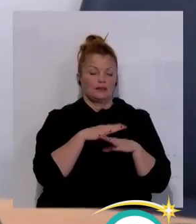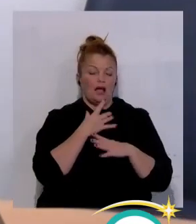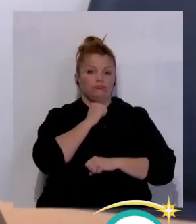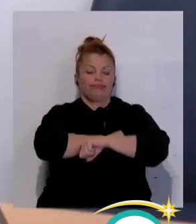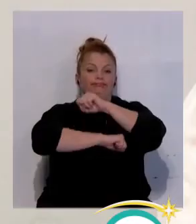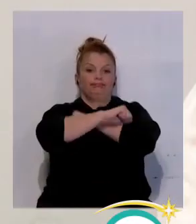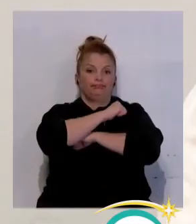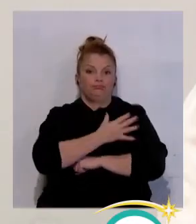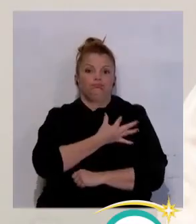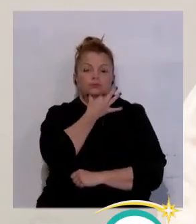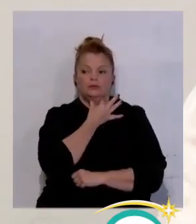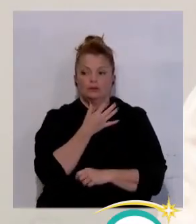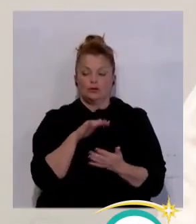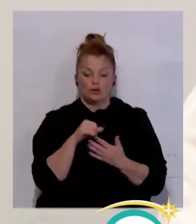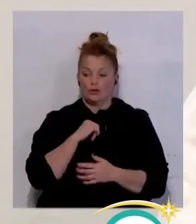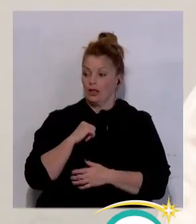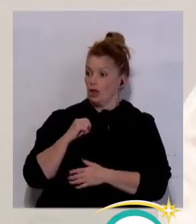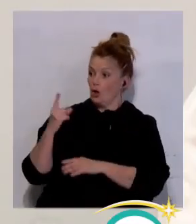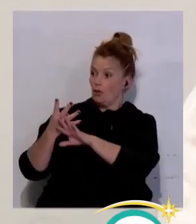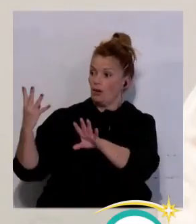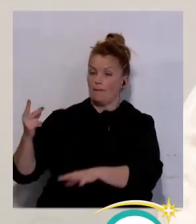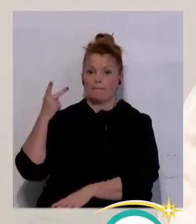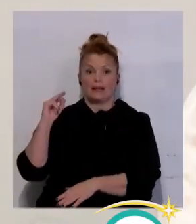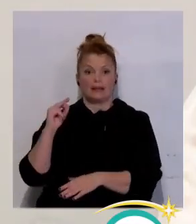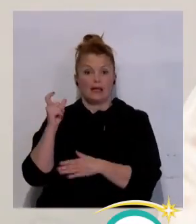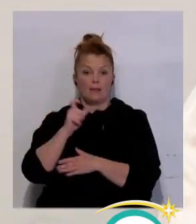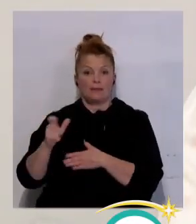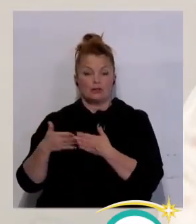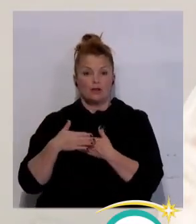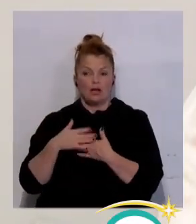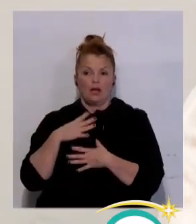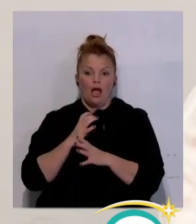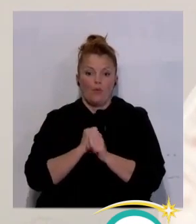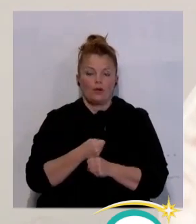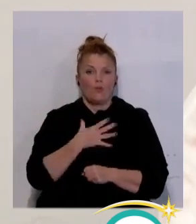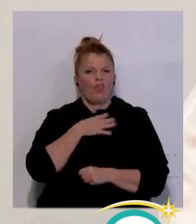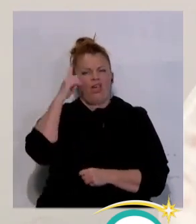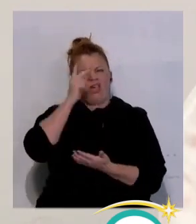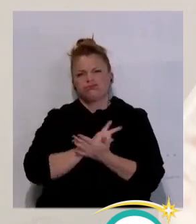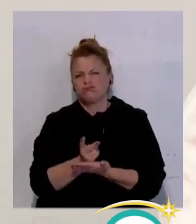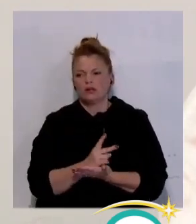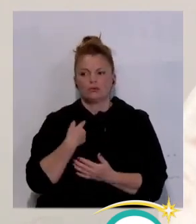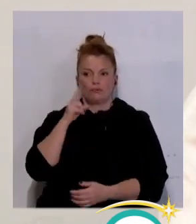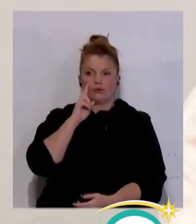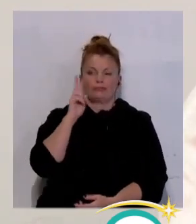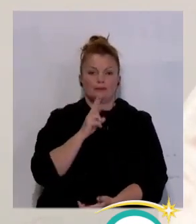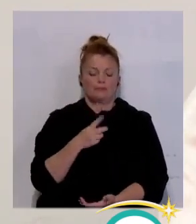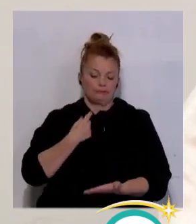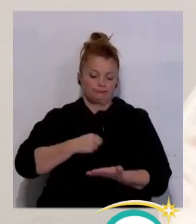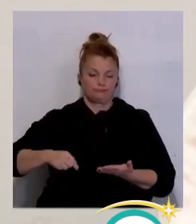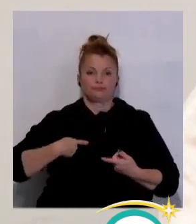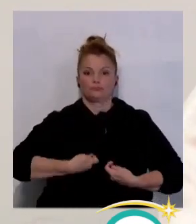superados y cuando yo tengo 20 personas en la puerta y una persona me dice que está angustiada, que no puede dormir y yo lo veo, que le